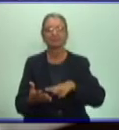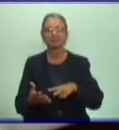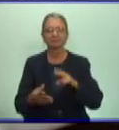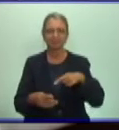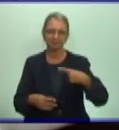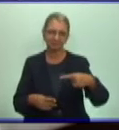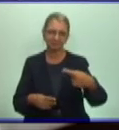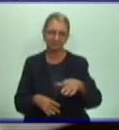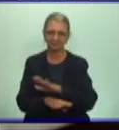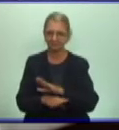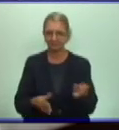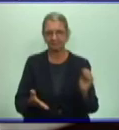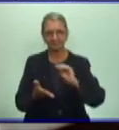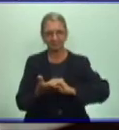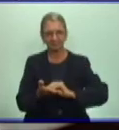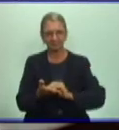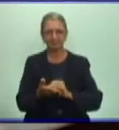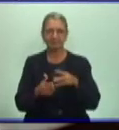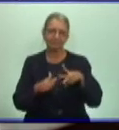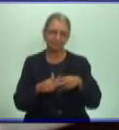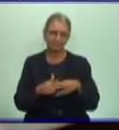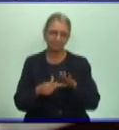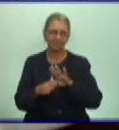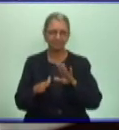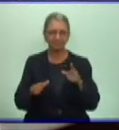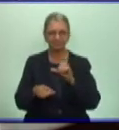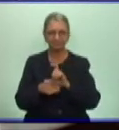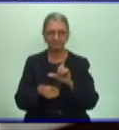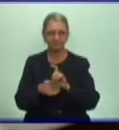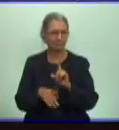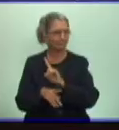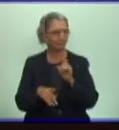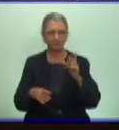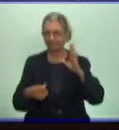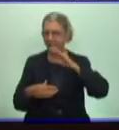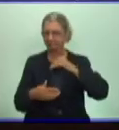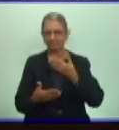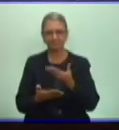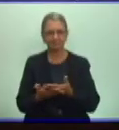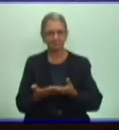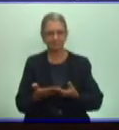estaban aplicadas hasta la etapa que tuvimos. O sea, no hay que una prueba final. No, ya no.